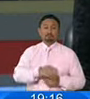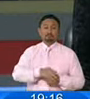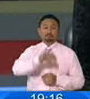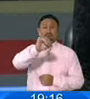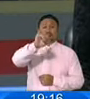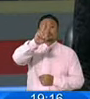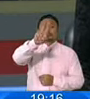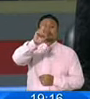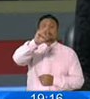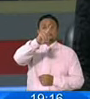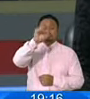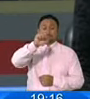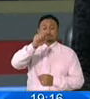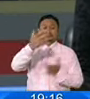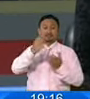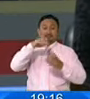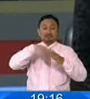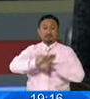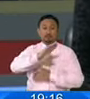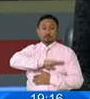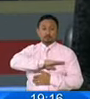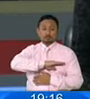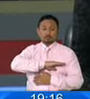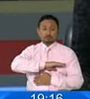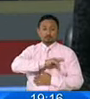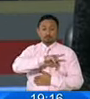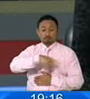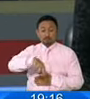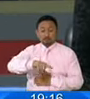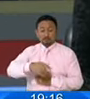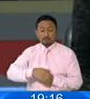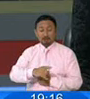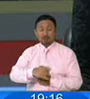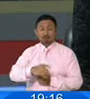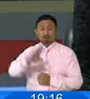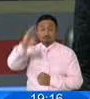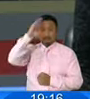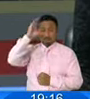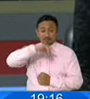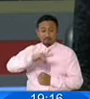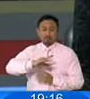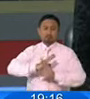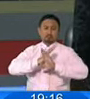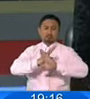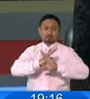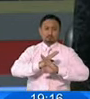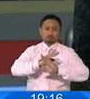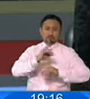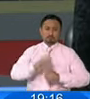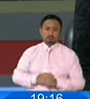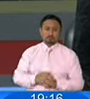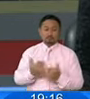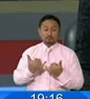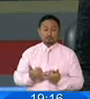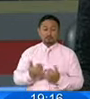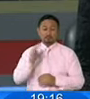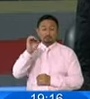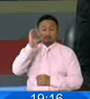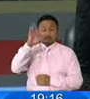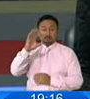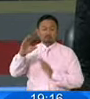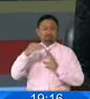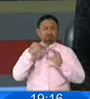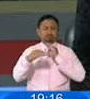Lipke intentando ingresar al municipio mientras aparentemente es impedida por varios policías metropolitanos se han hecho viral en las